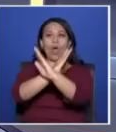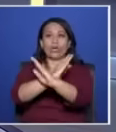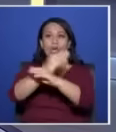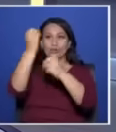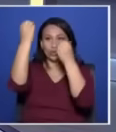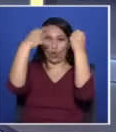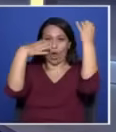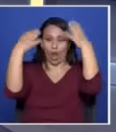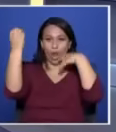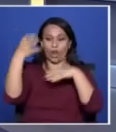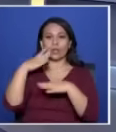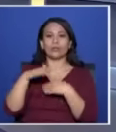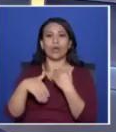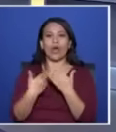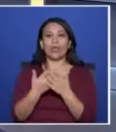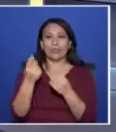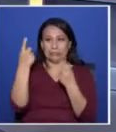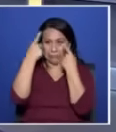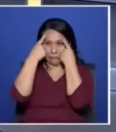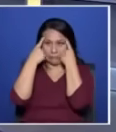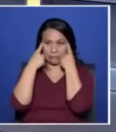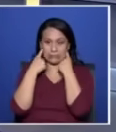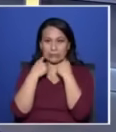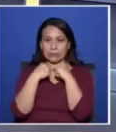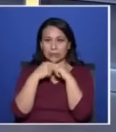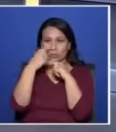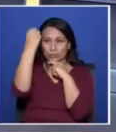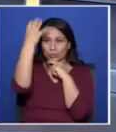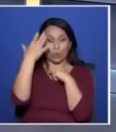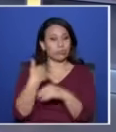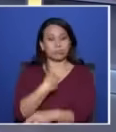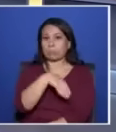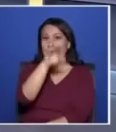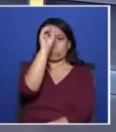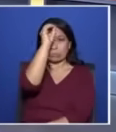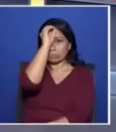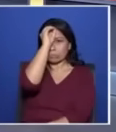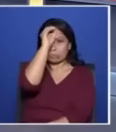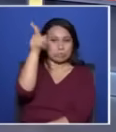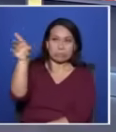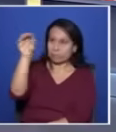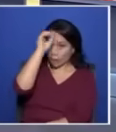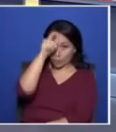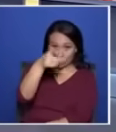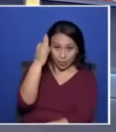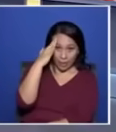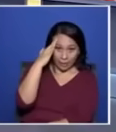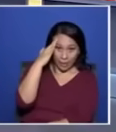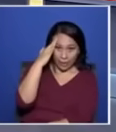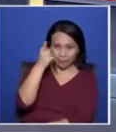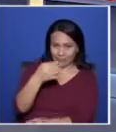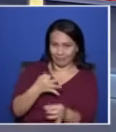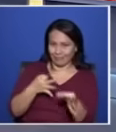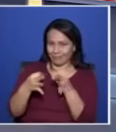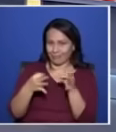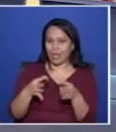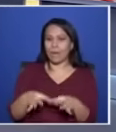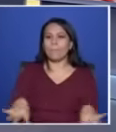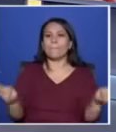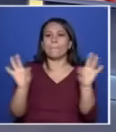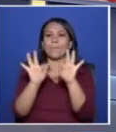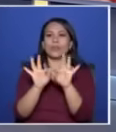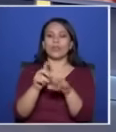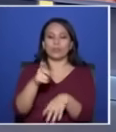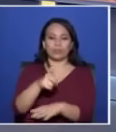para protegerse de los rayos UV extremos? Yo no lo sabía. Yo tampoco. Bueno, pero en la siguiente nota vamos a dar algunos tips que pueden